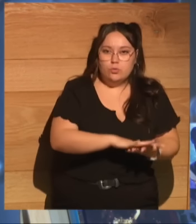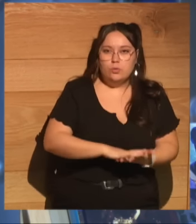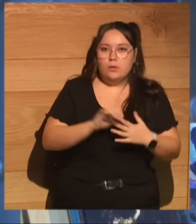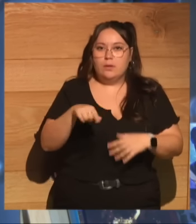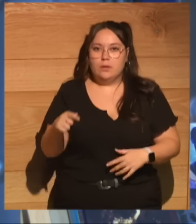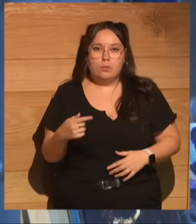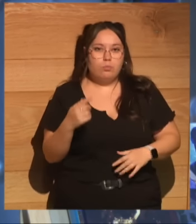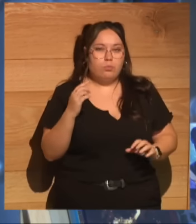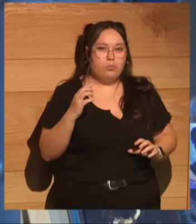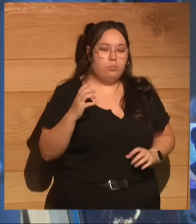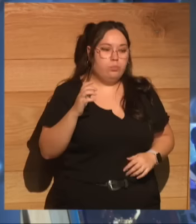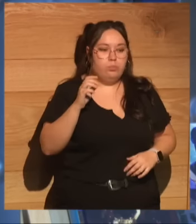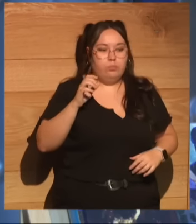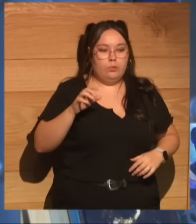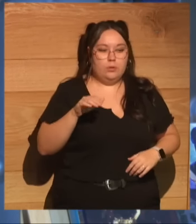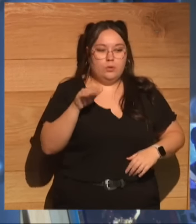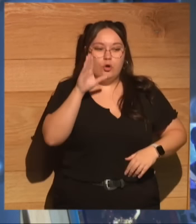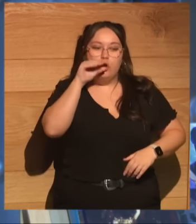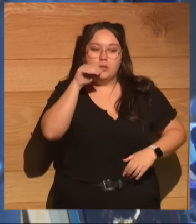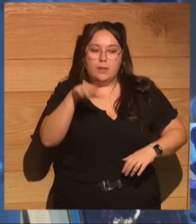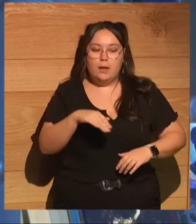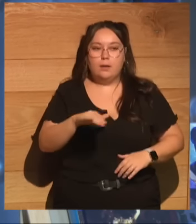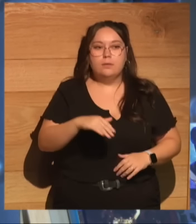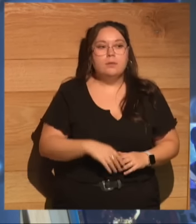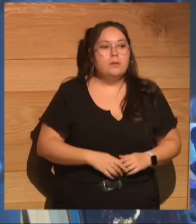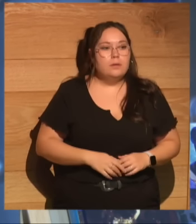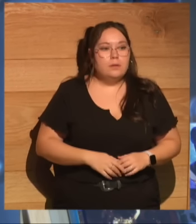Godzilla, precisamente, con una especie de trasunto de Ishiro Honda